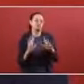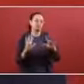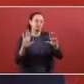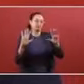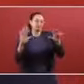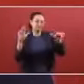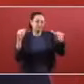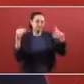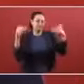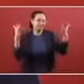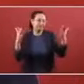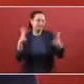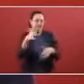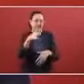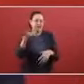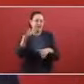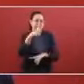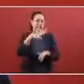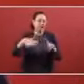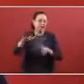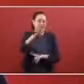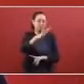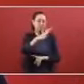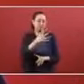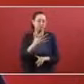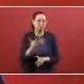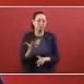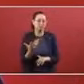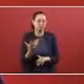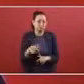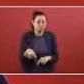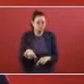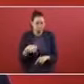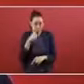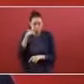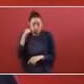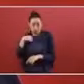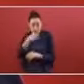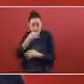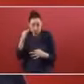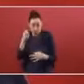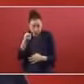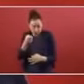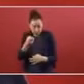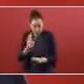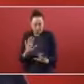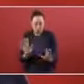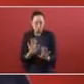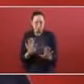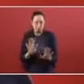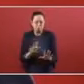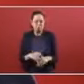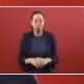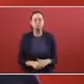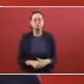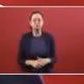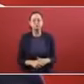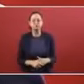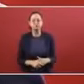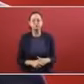externo en general, no tuvo que ver con esta situación. Y también